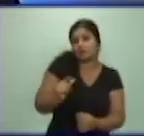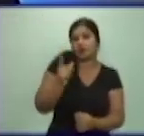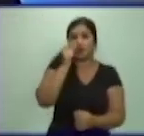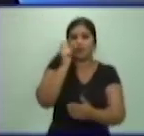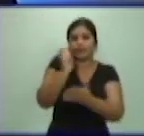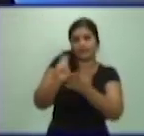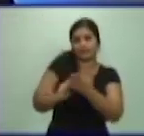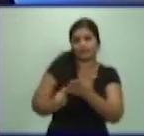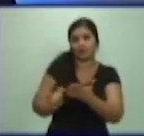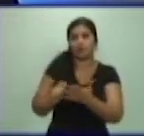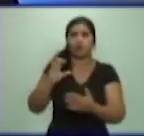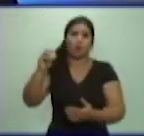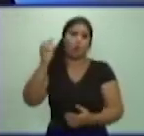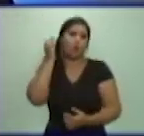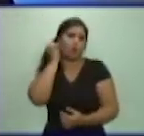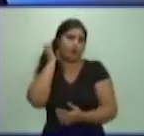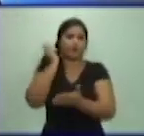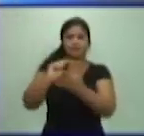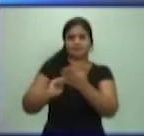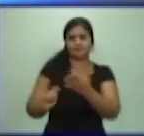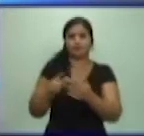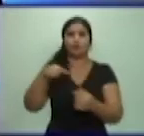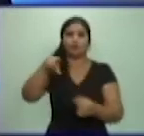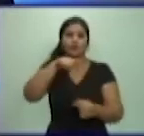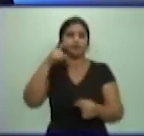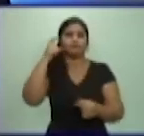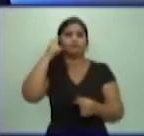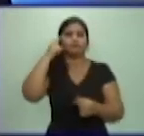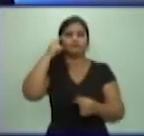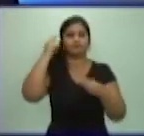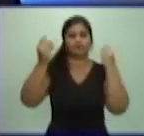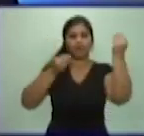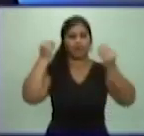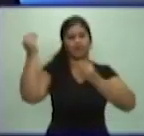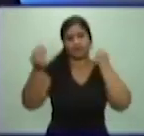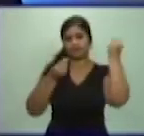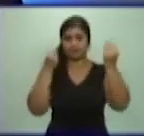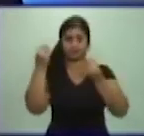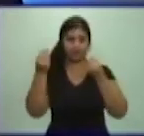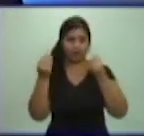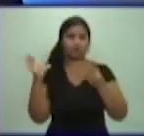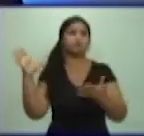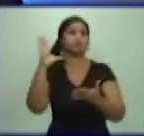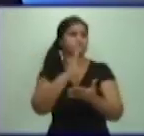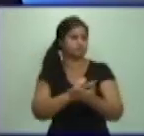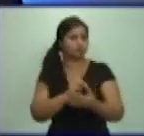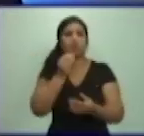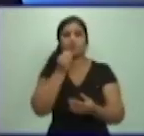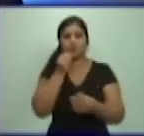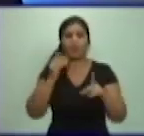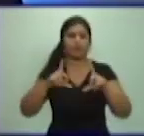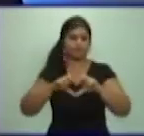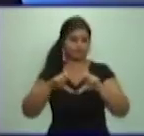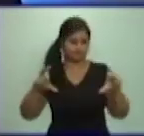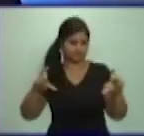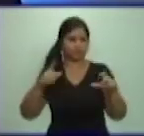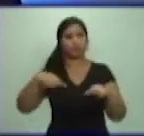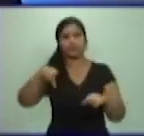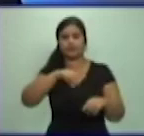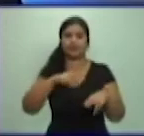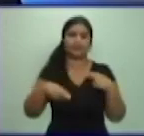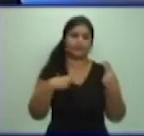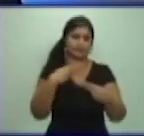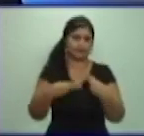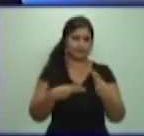de la obra y usted tenga que analizar en la redacción, es decir, hablar en la redacción de la parte histórica de